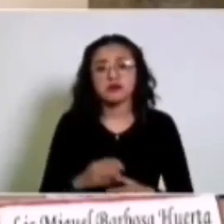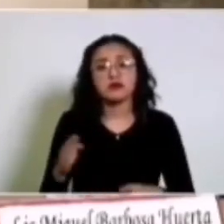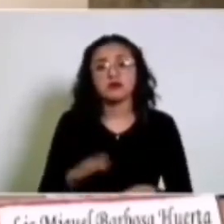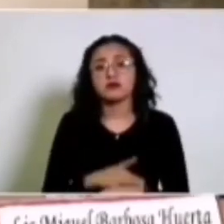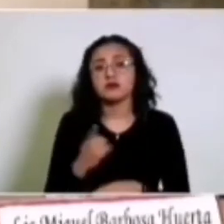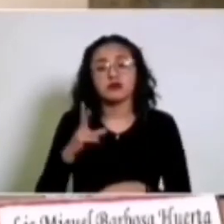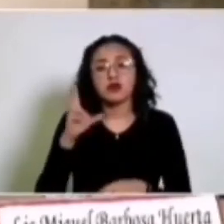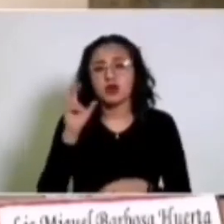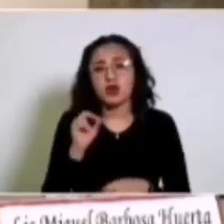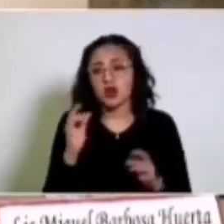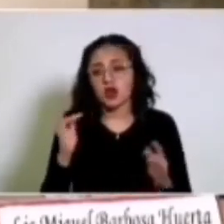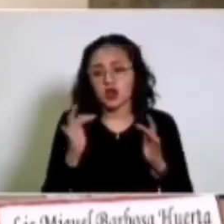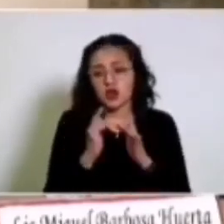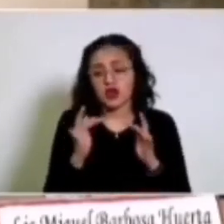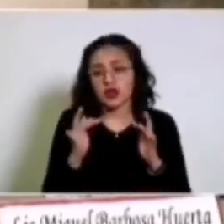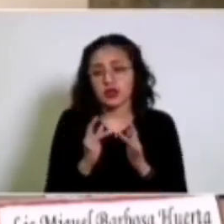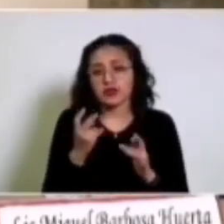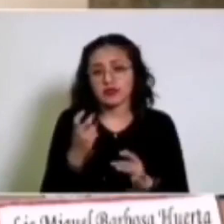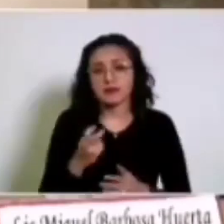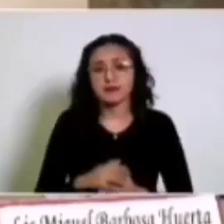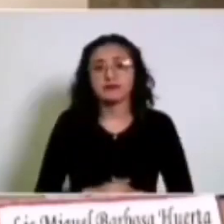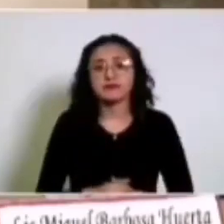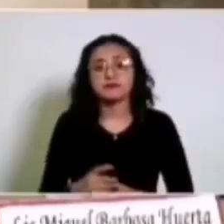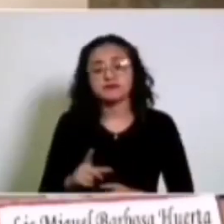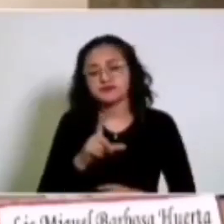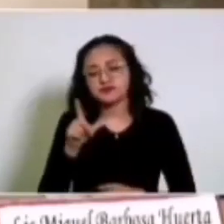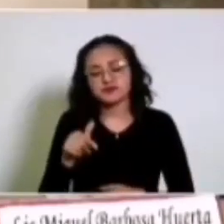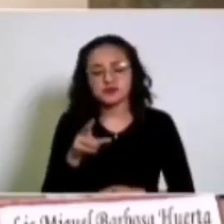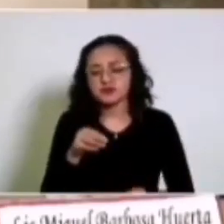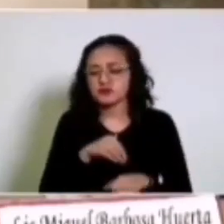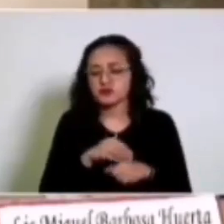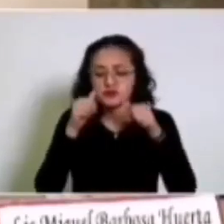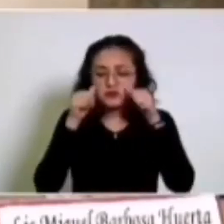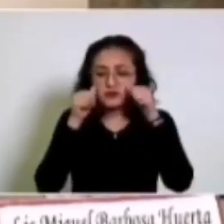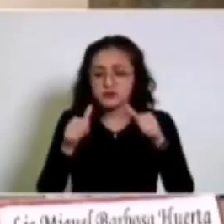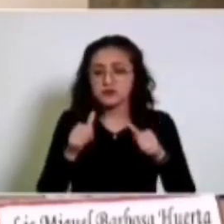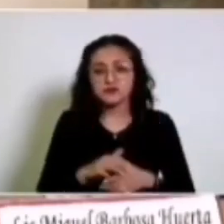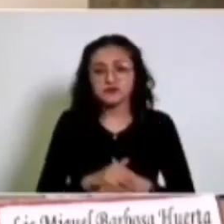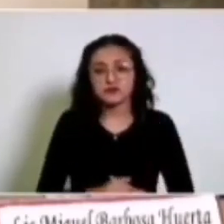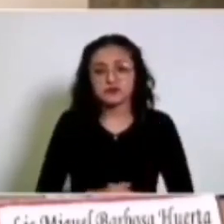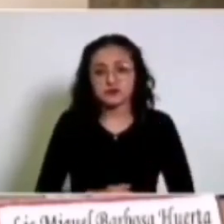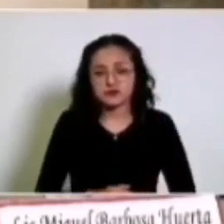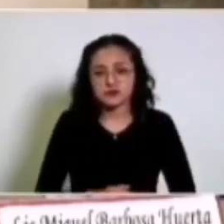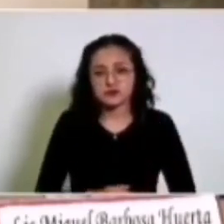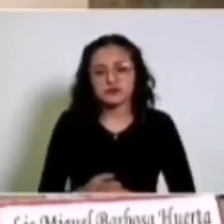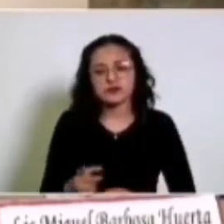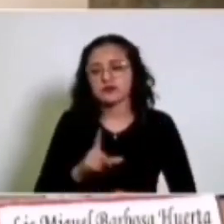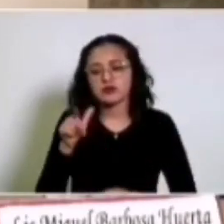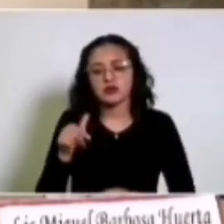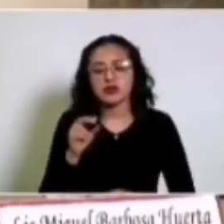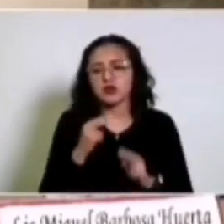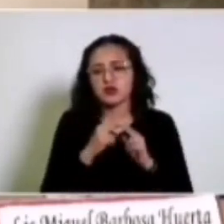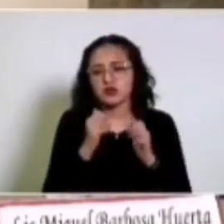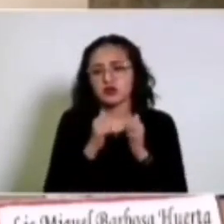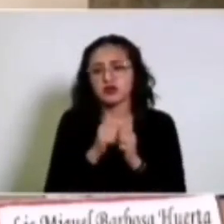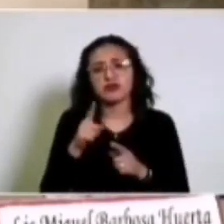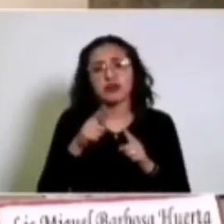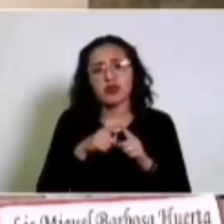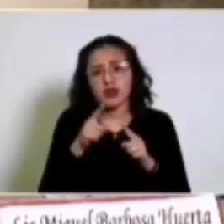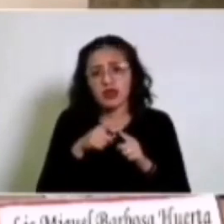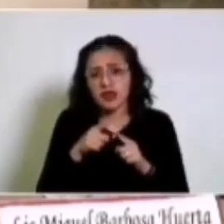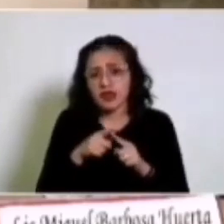Porque no se conecta. Y después no ponen atención. Y después no cumplen con las